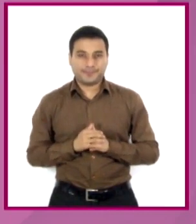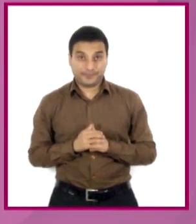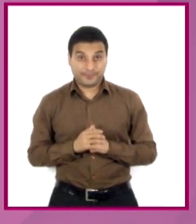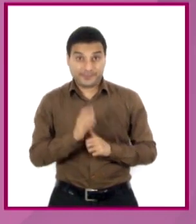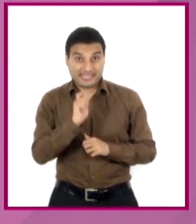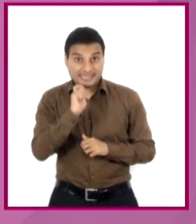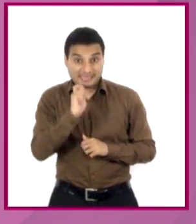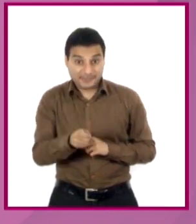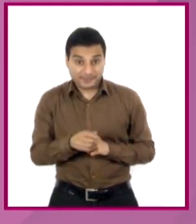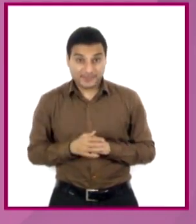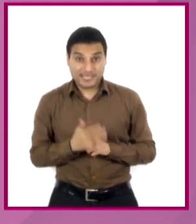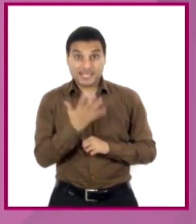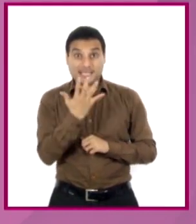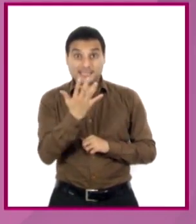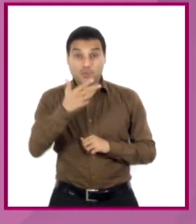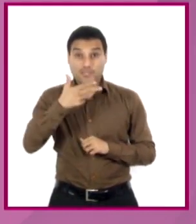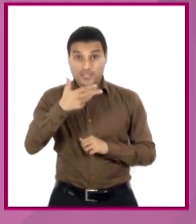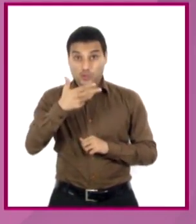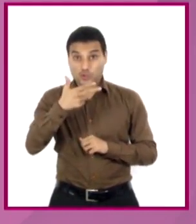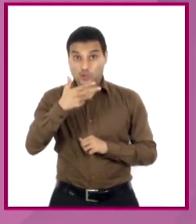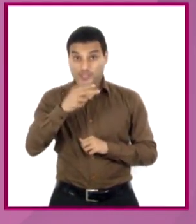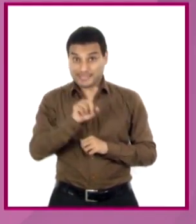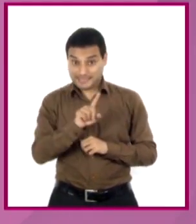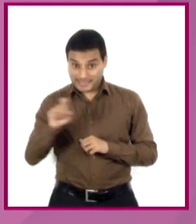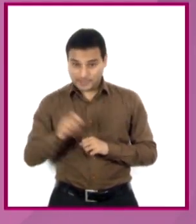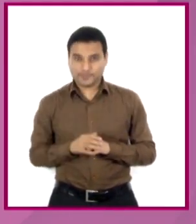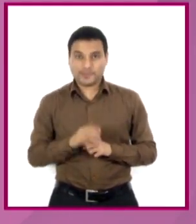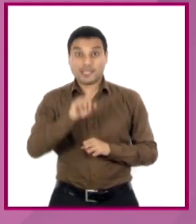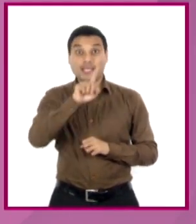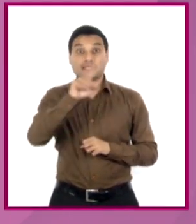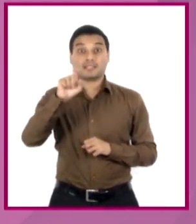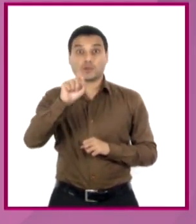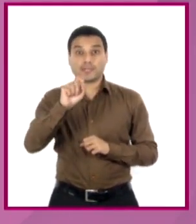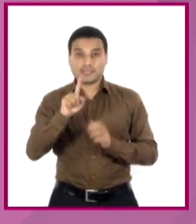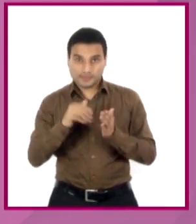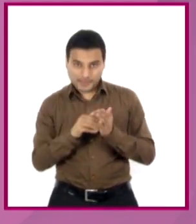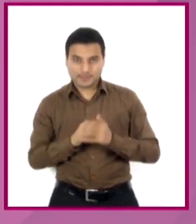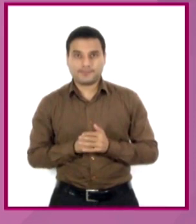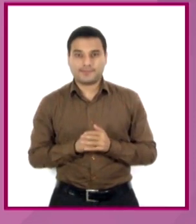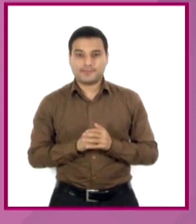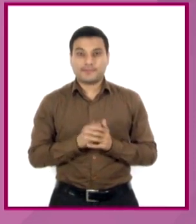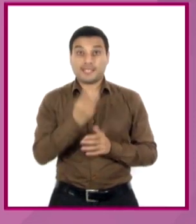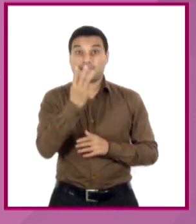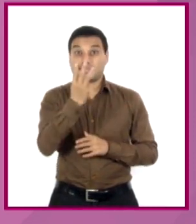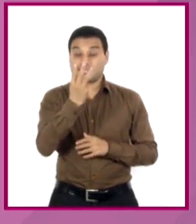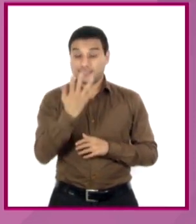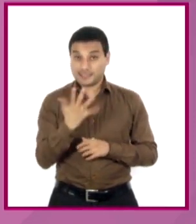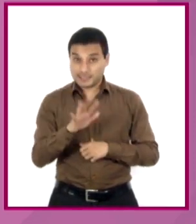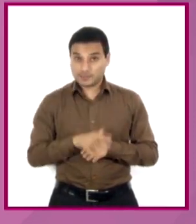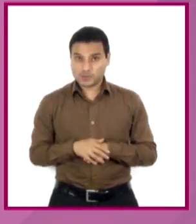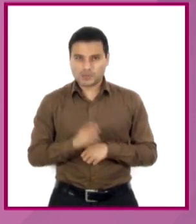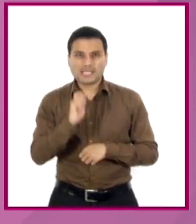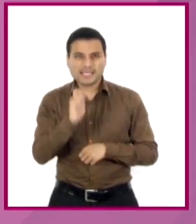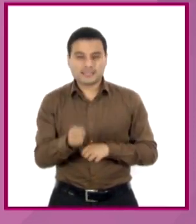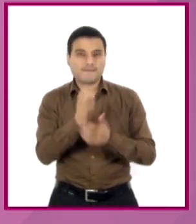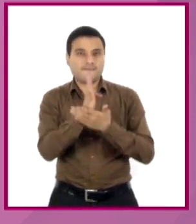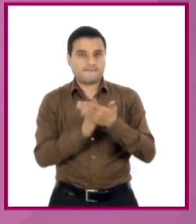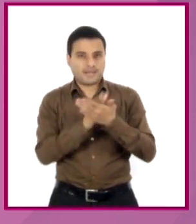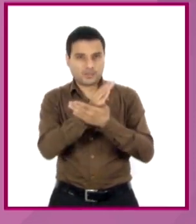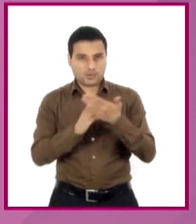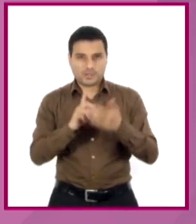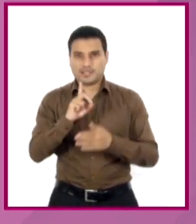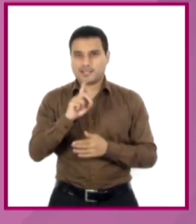modo, 58 centésimos, 120 milésimos o 3 décimos son fracciones